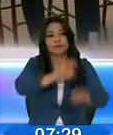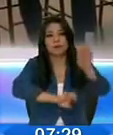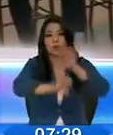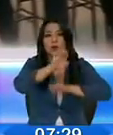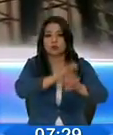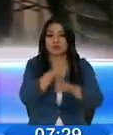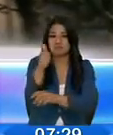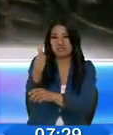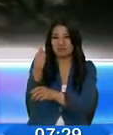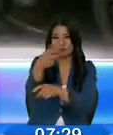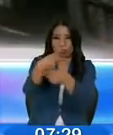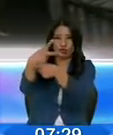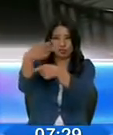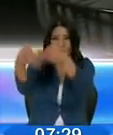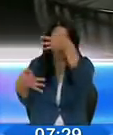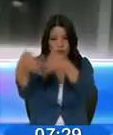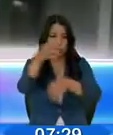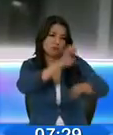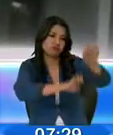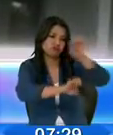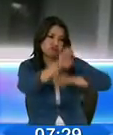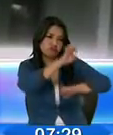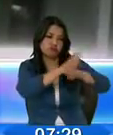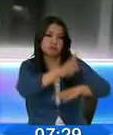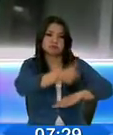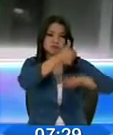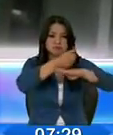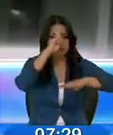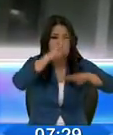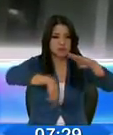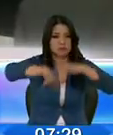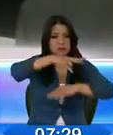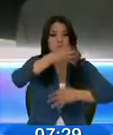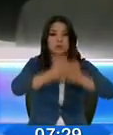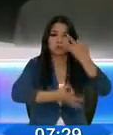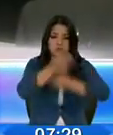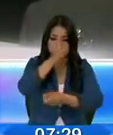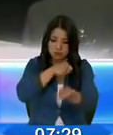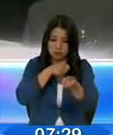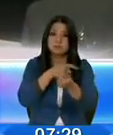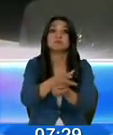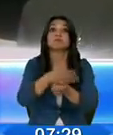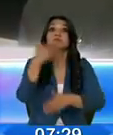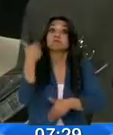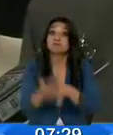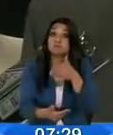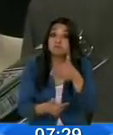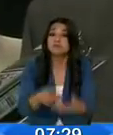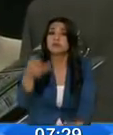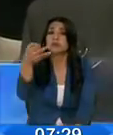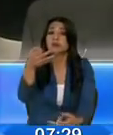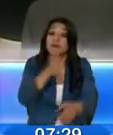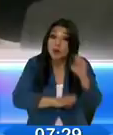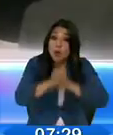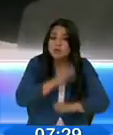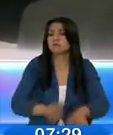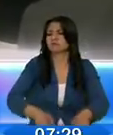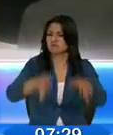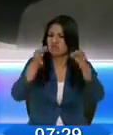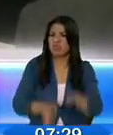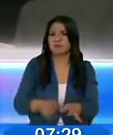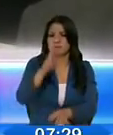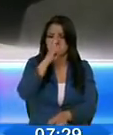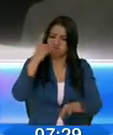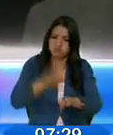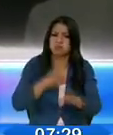que la institución sigue a los jueces y juezas de la Corte Nacional de Justicia. Que este proceso de evaluación sea riguroso y se